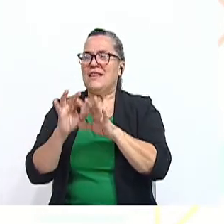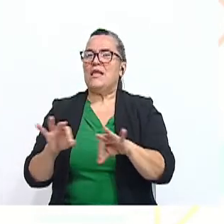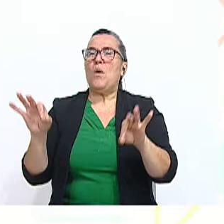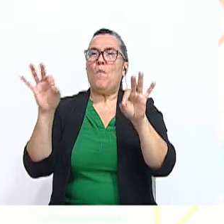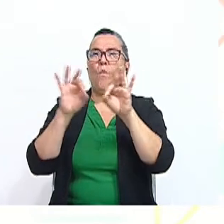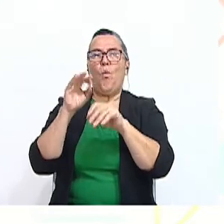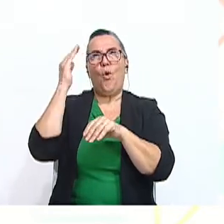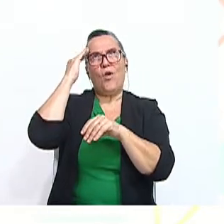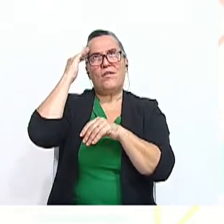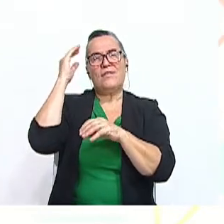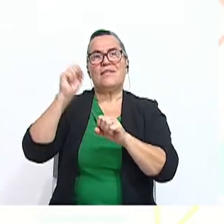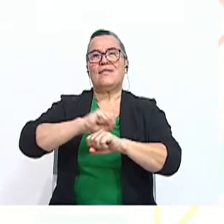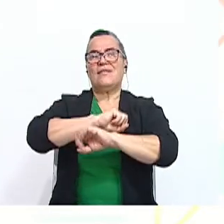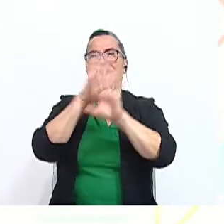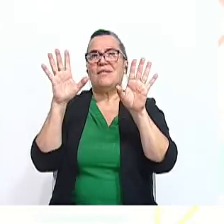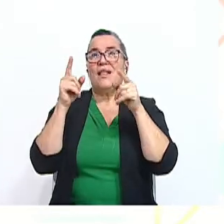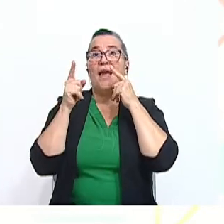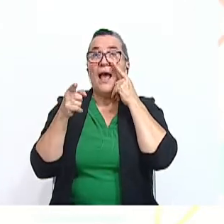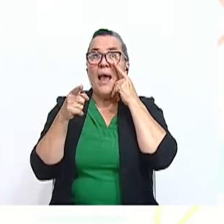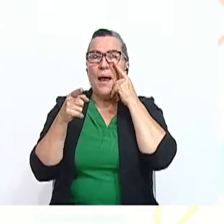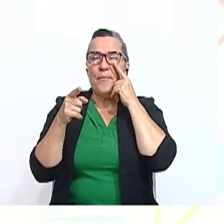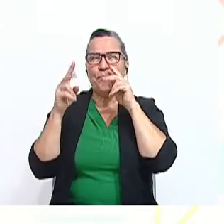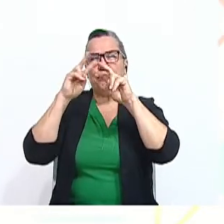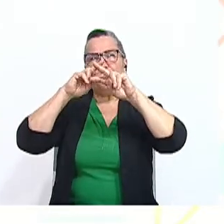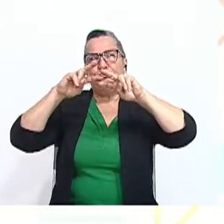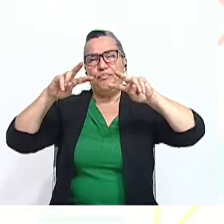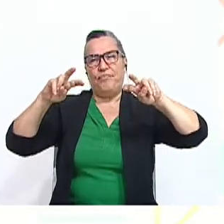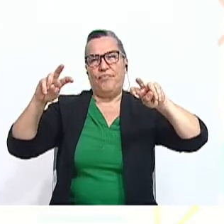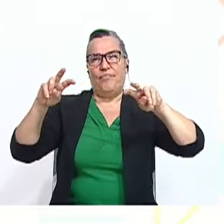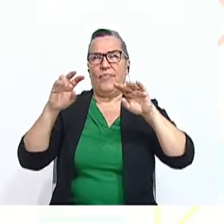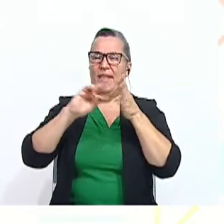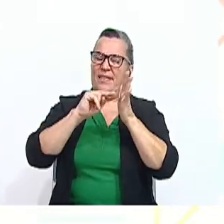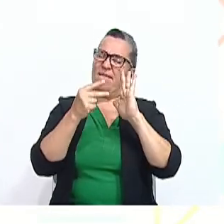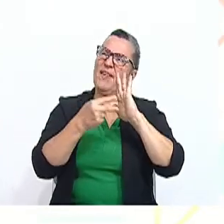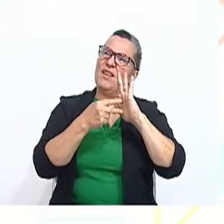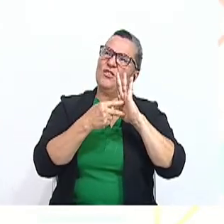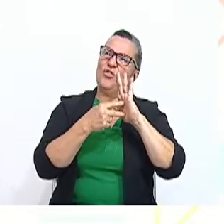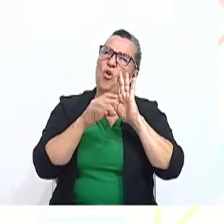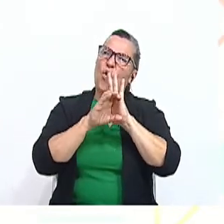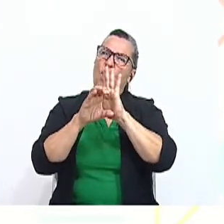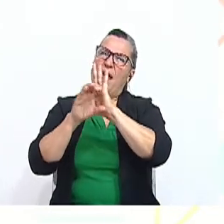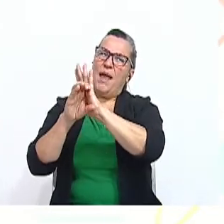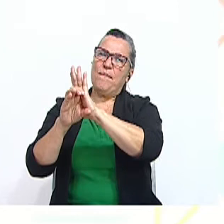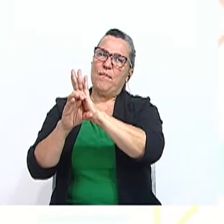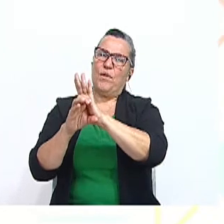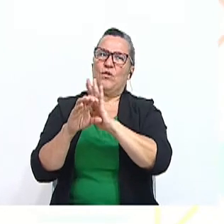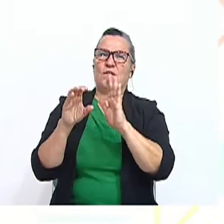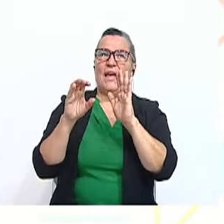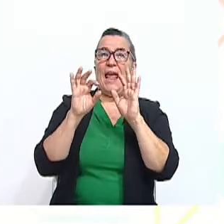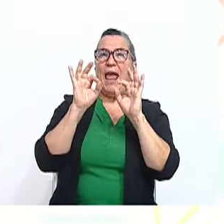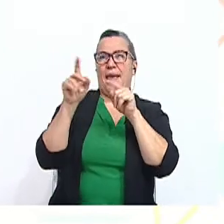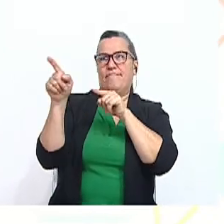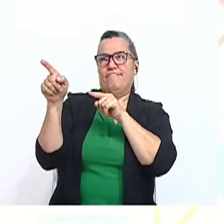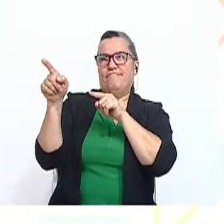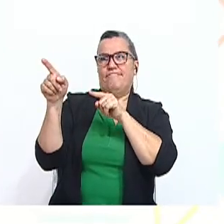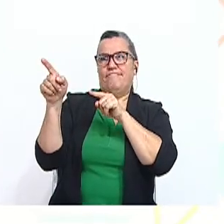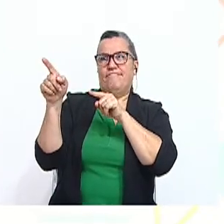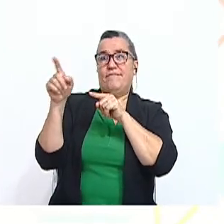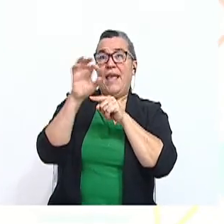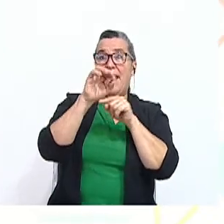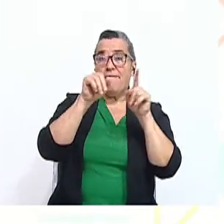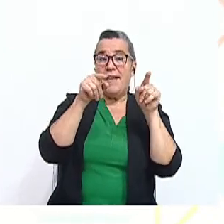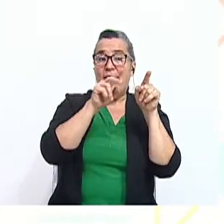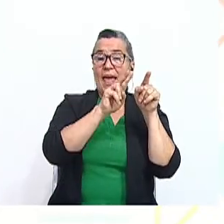que lo tengamos muy presente. Analicémoslo, esta definición con estos ejemplos. Considere la función f de x igual